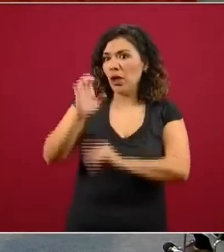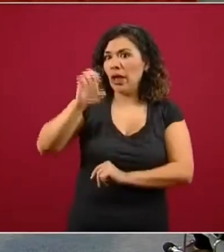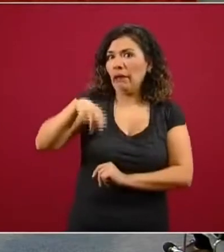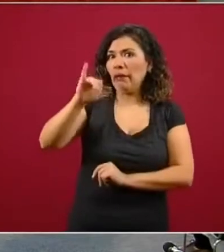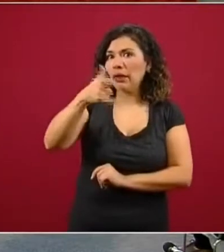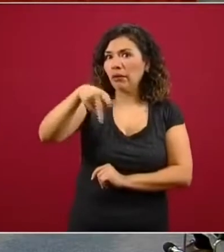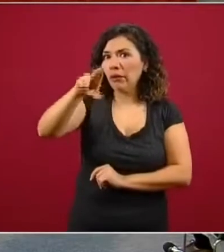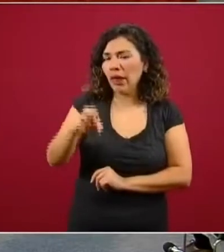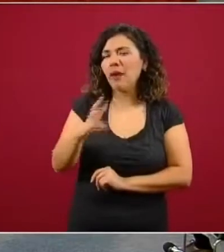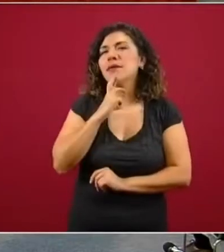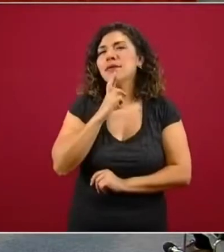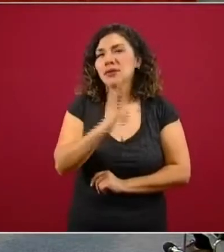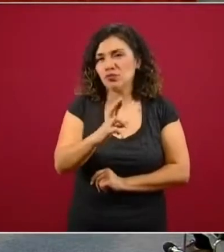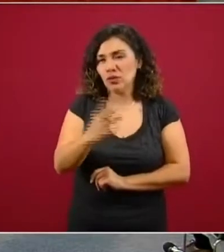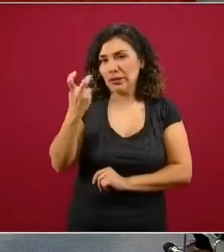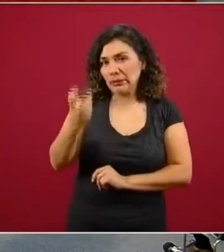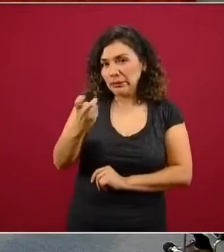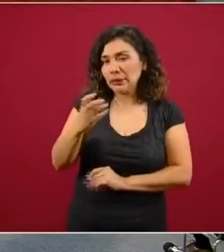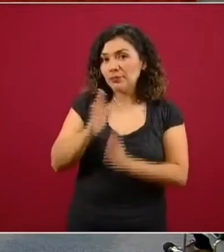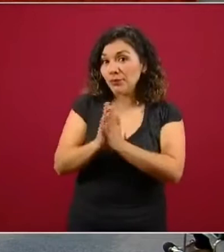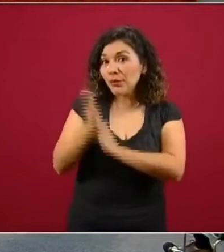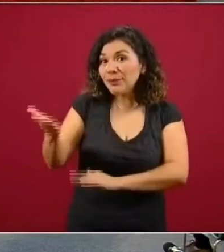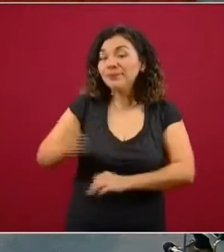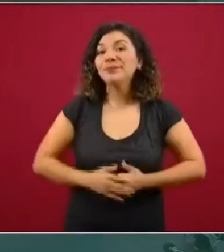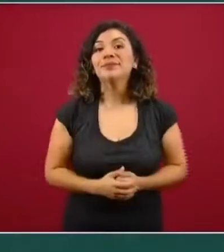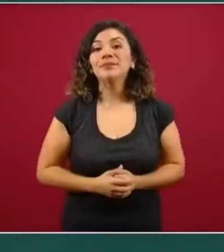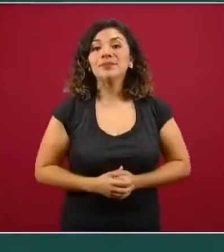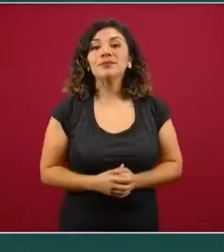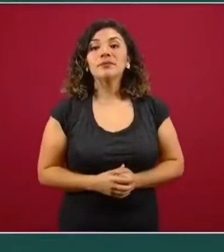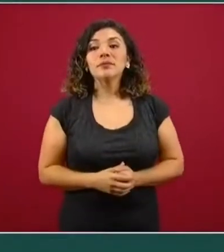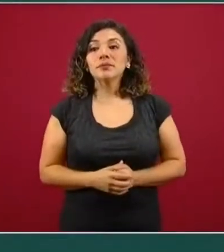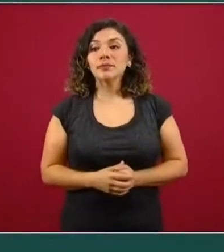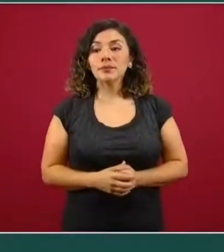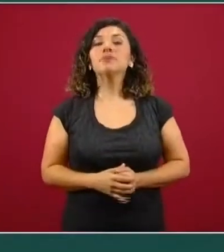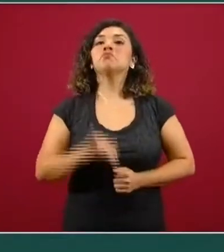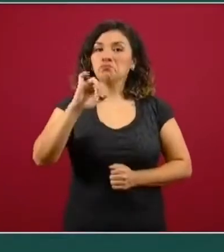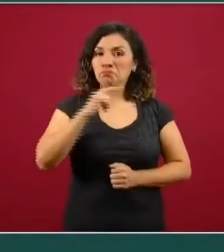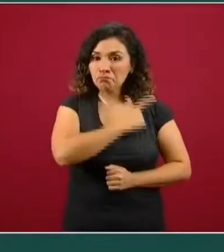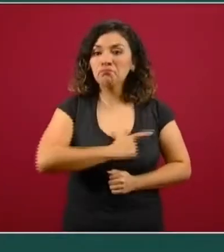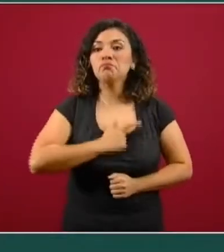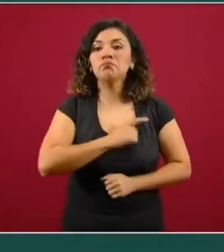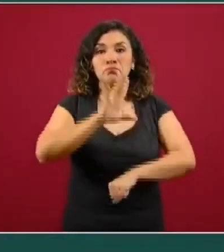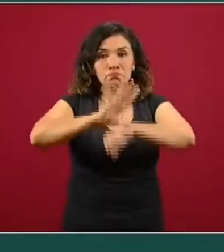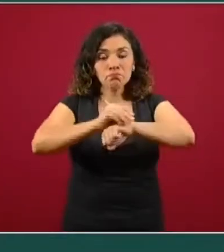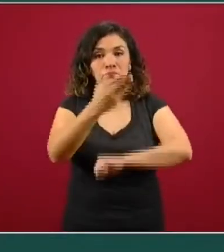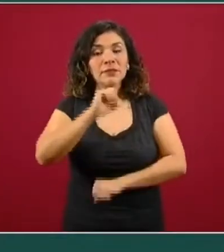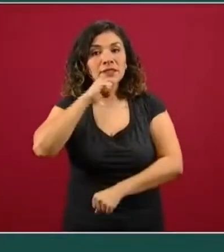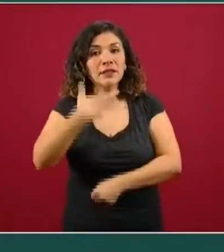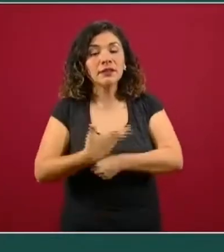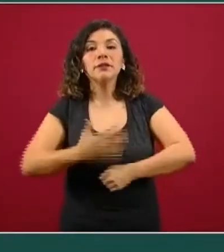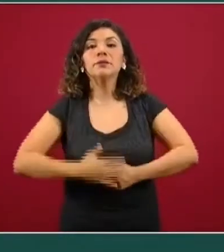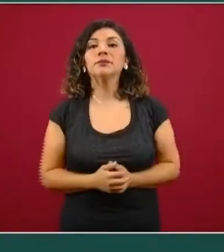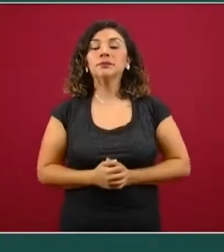Quirós que nos conteste esa pregunta, si es tan amable, Enrique. Con todo gusto, con su venia, señor